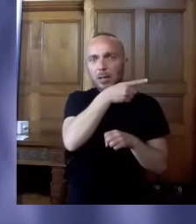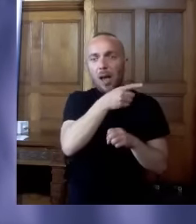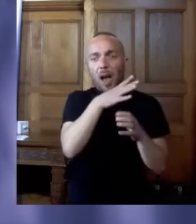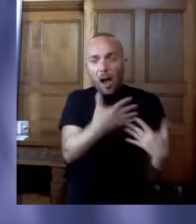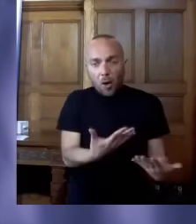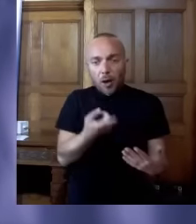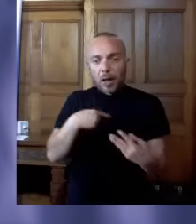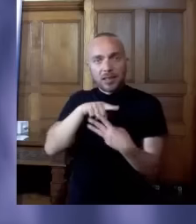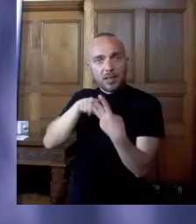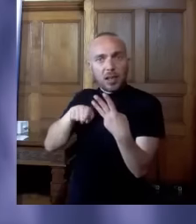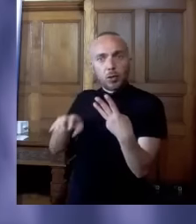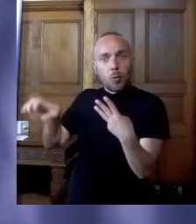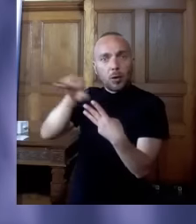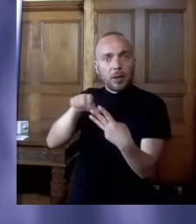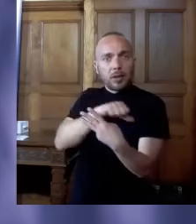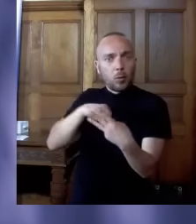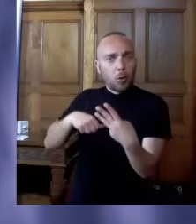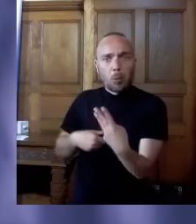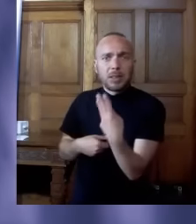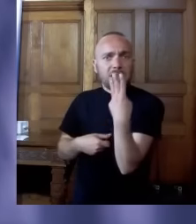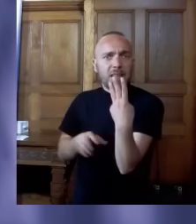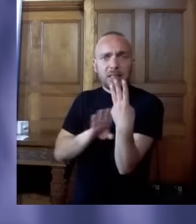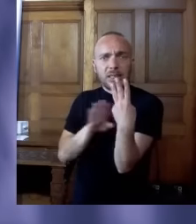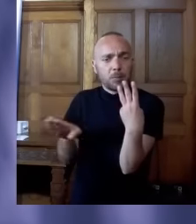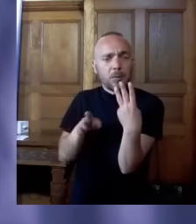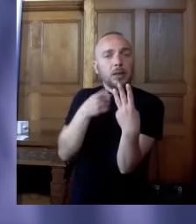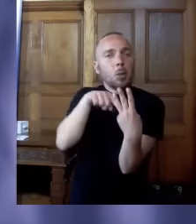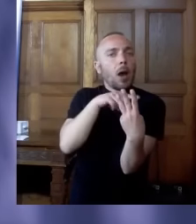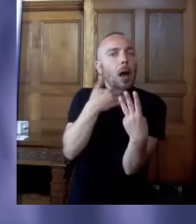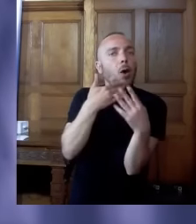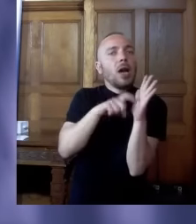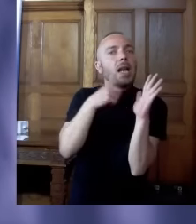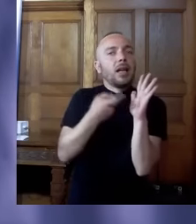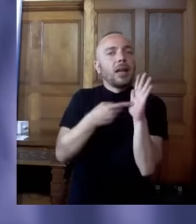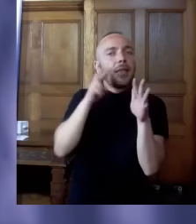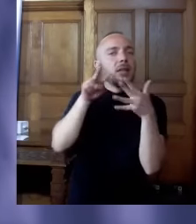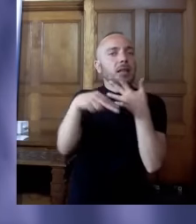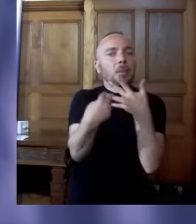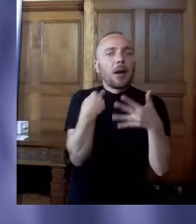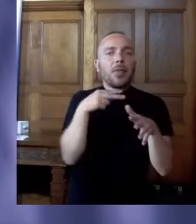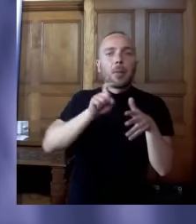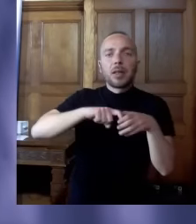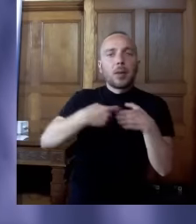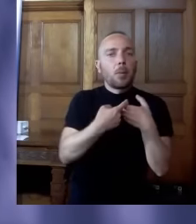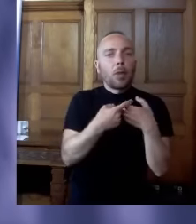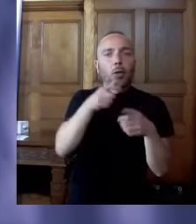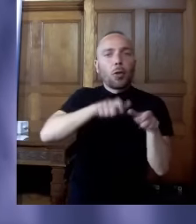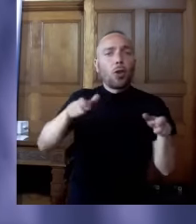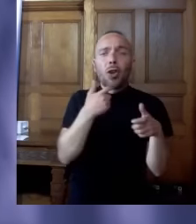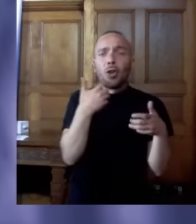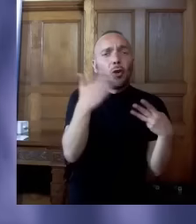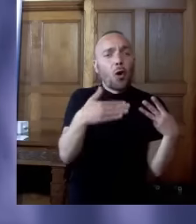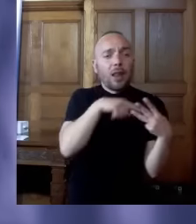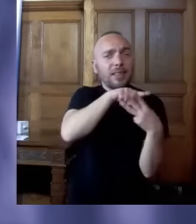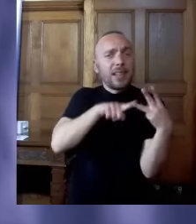seamos comunidades autónomas de todo el estado que no tiene una ley de transparencia y participación ciudadana una de